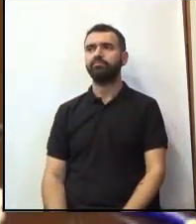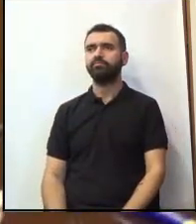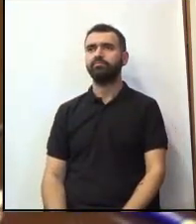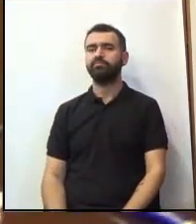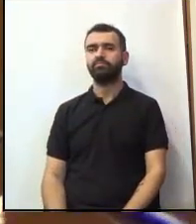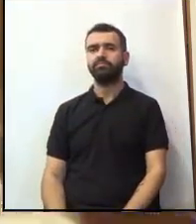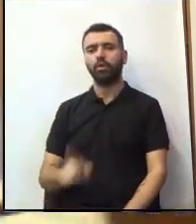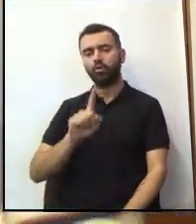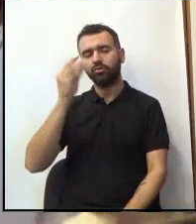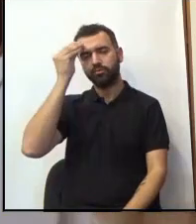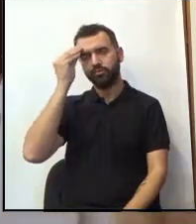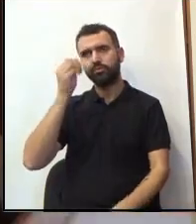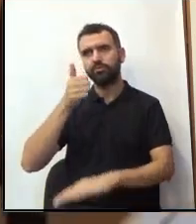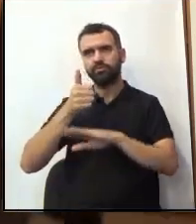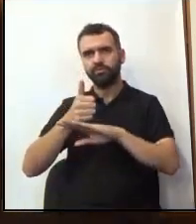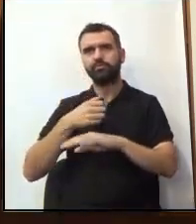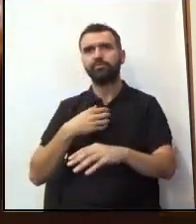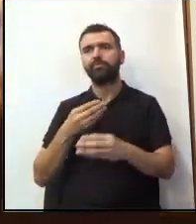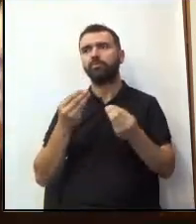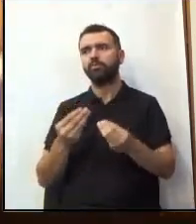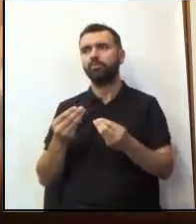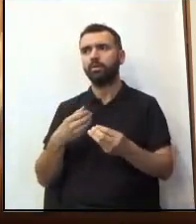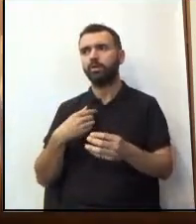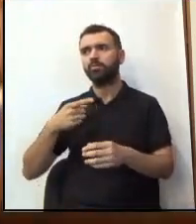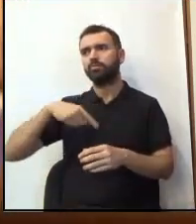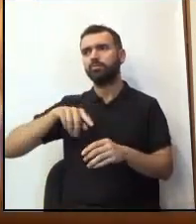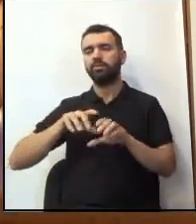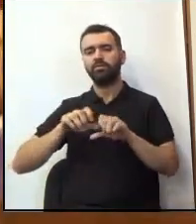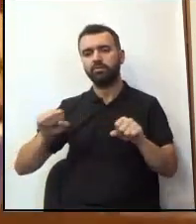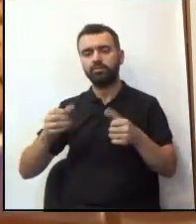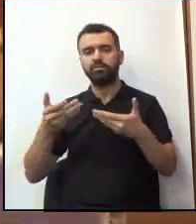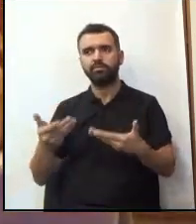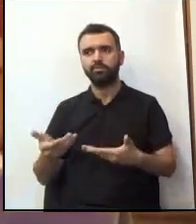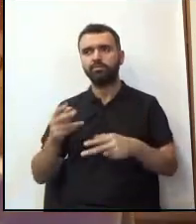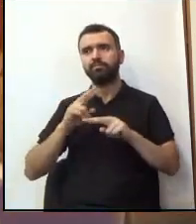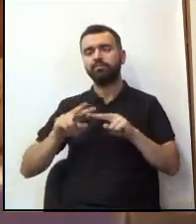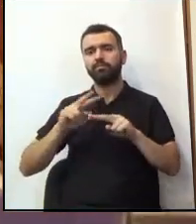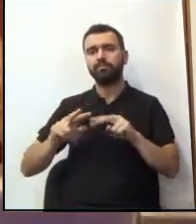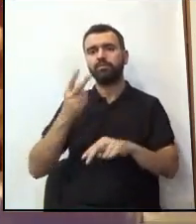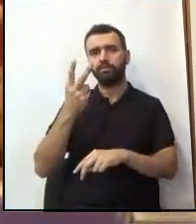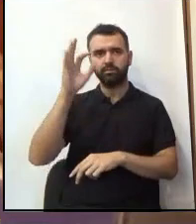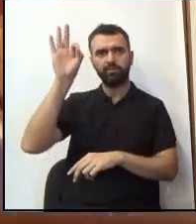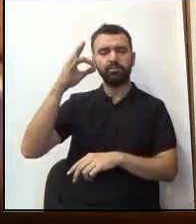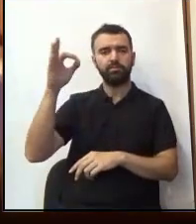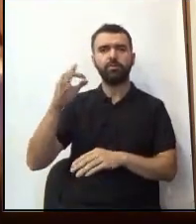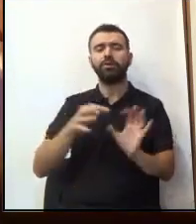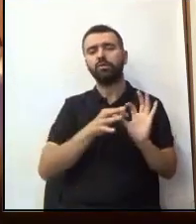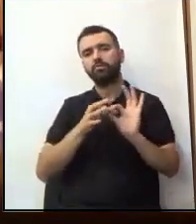alcaldesa. Bueno. Acordamos entonces hacer dos reuniones a